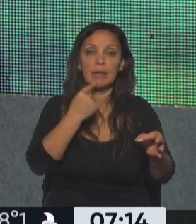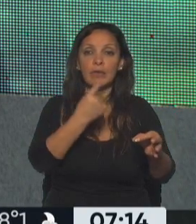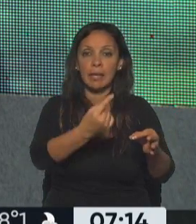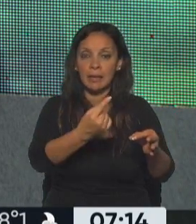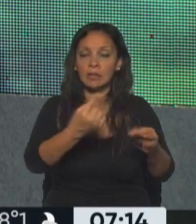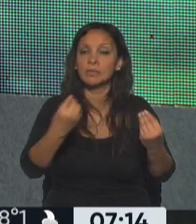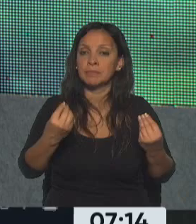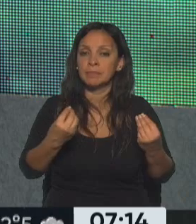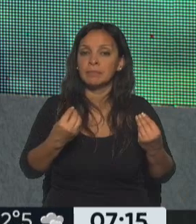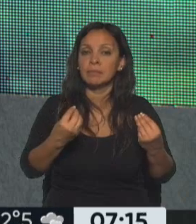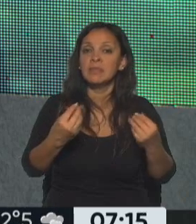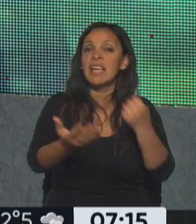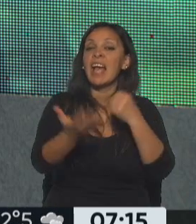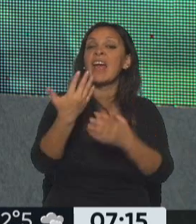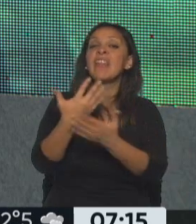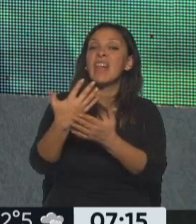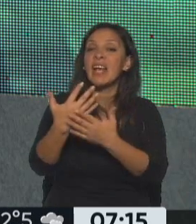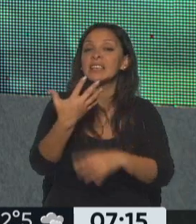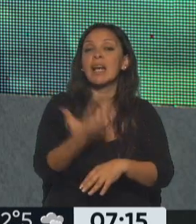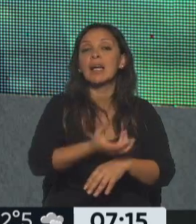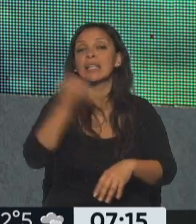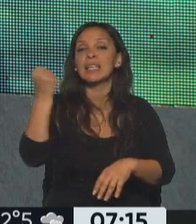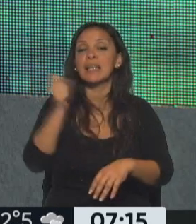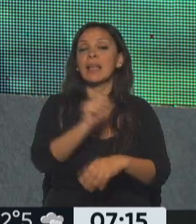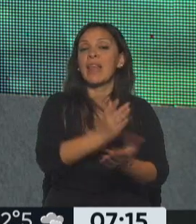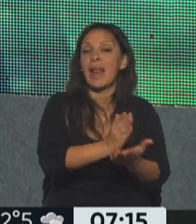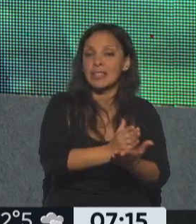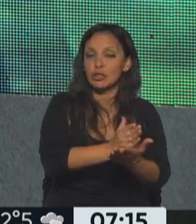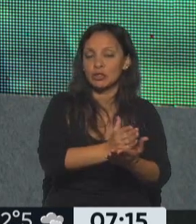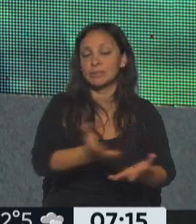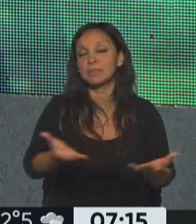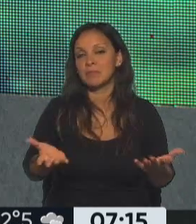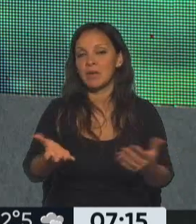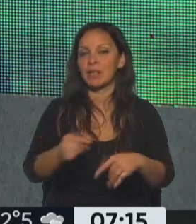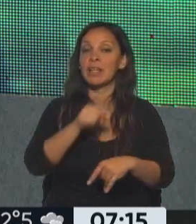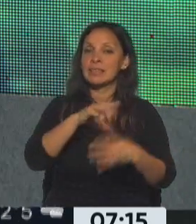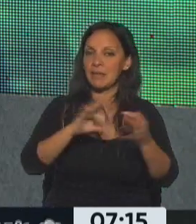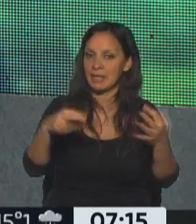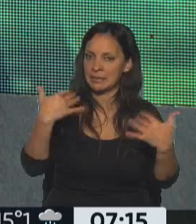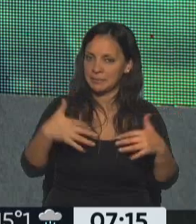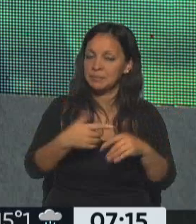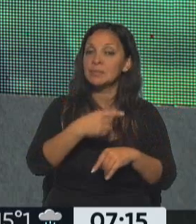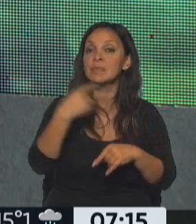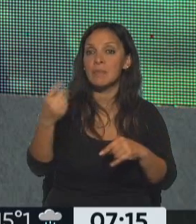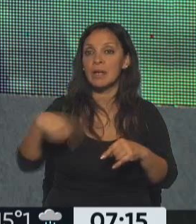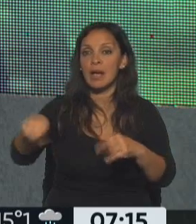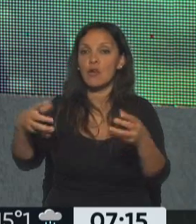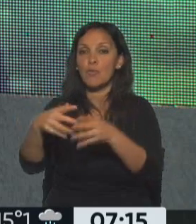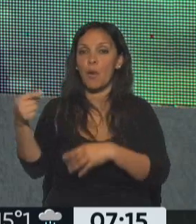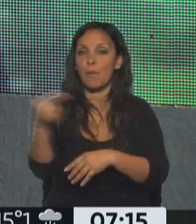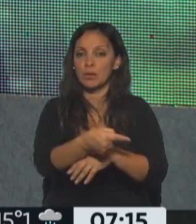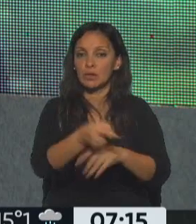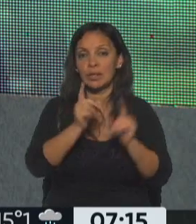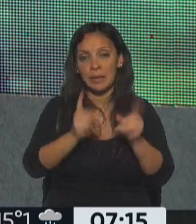parte de la oposición es: la derecha viene por tus derechos. Y bueno, parte también de las propuestas en función de esto de la oposición tiene que ver con el avance